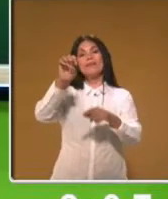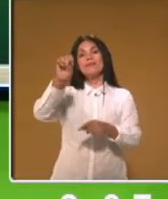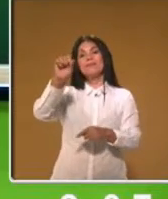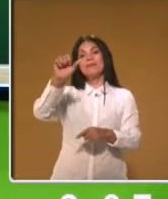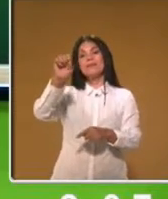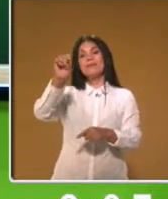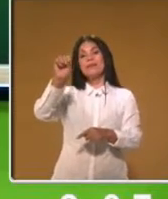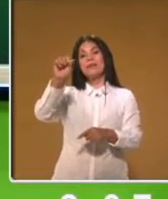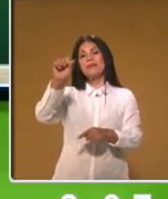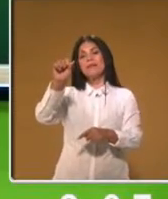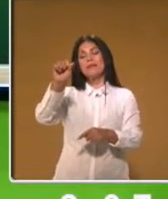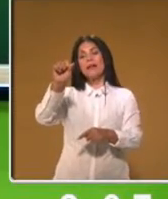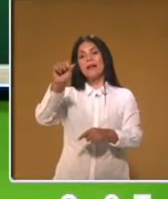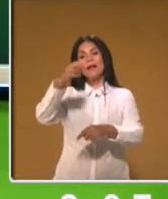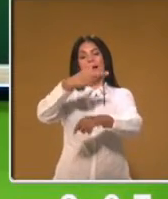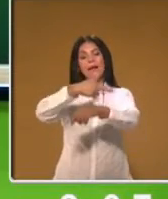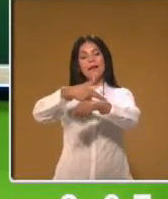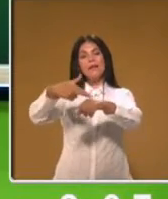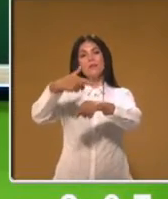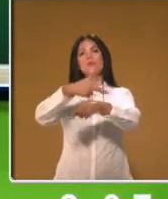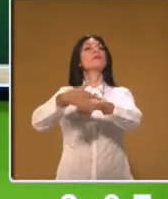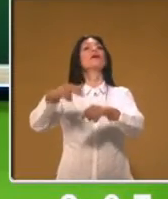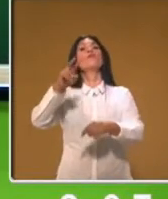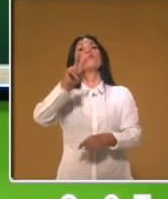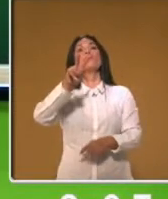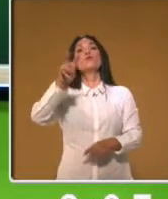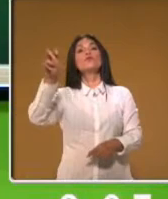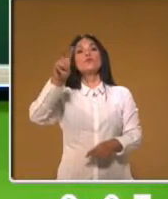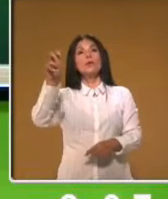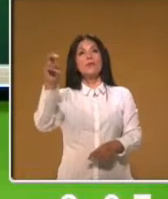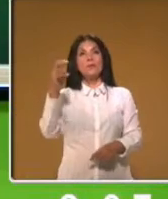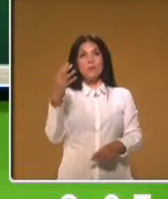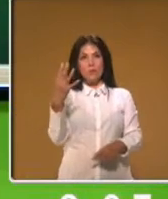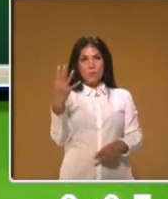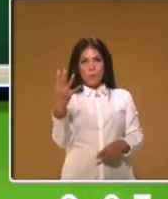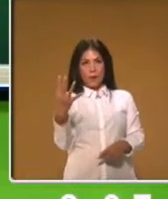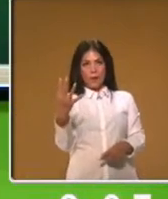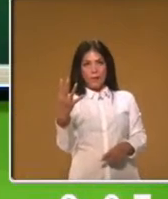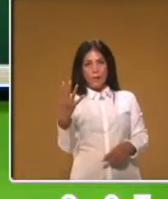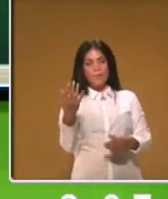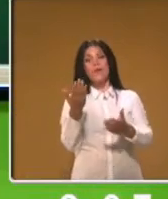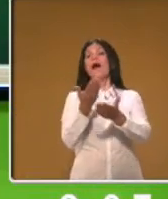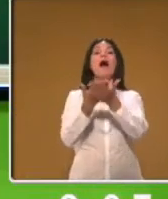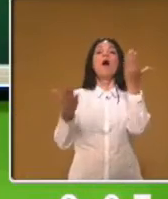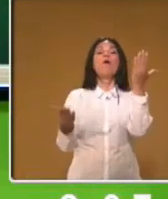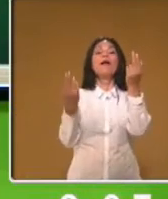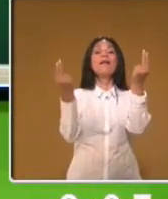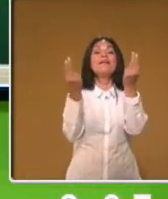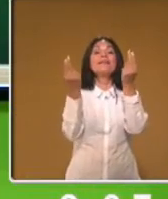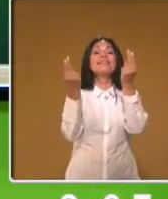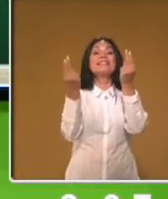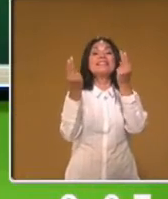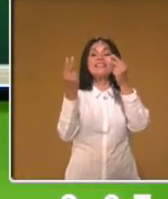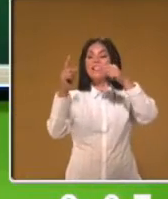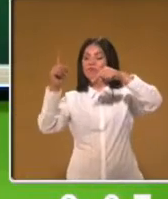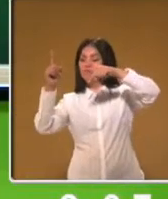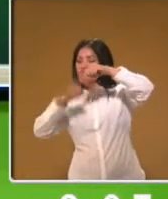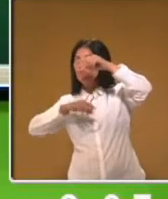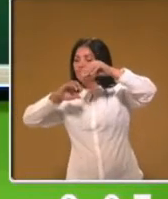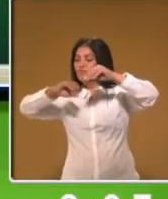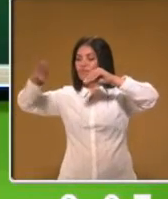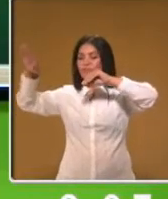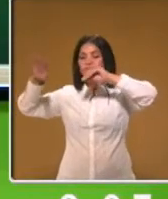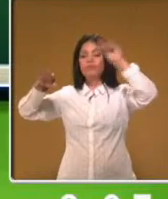y necesito realizar un despeje. ¿Te acuerdas cuando te decían es que hay que despejar X? Bueno, también se puede despejar la letra B.